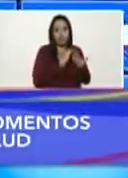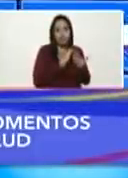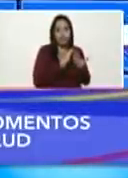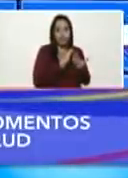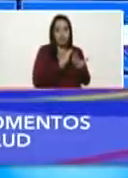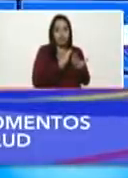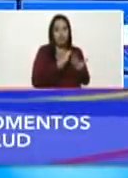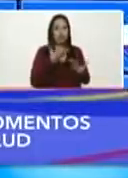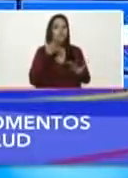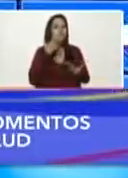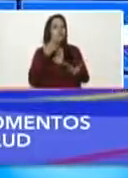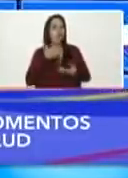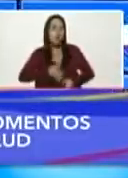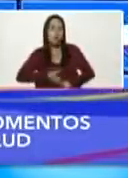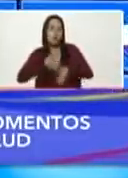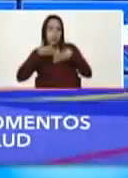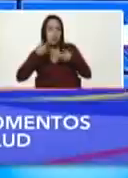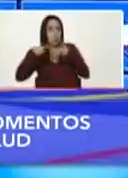ni la xenofobia.